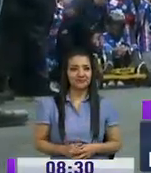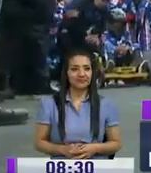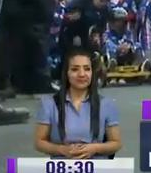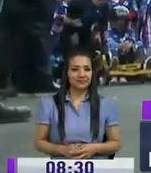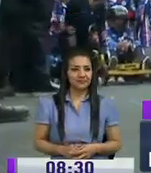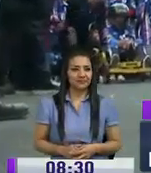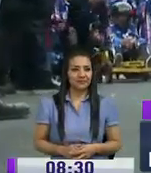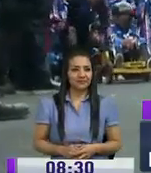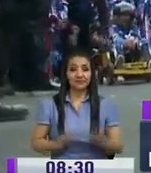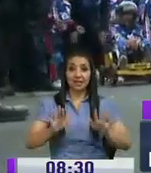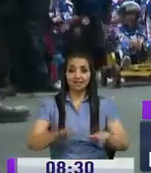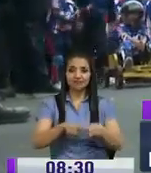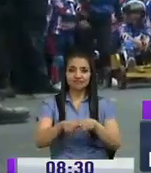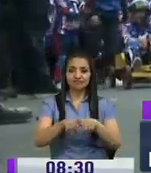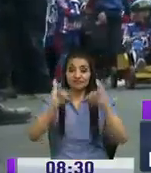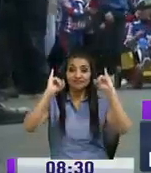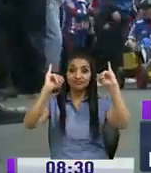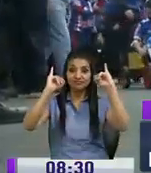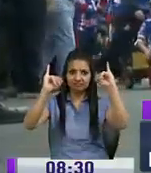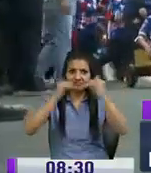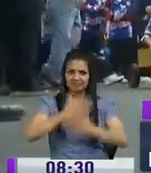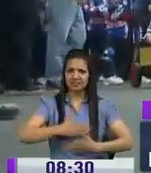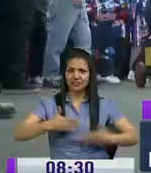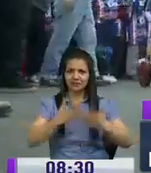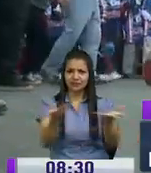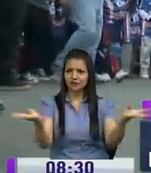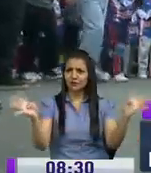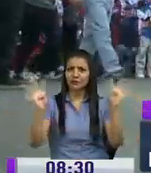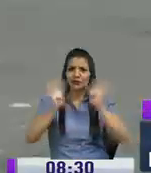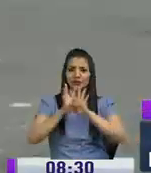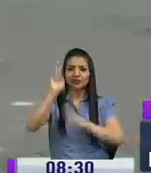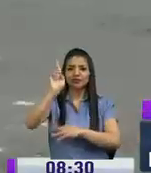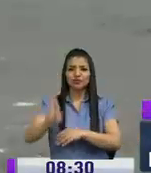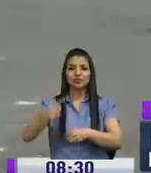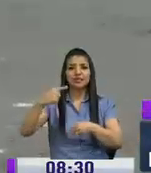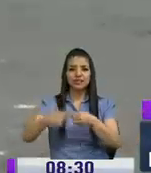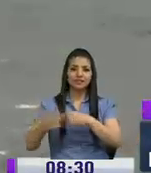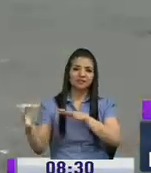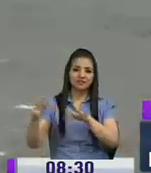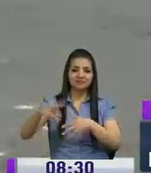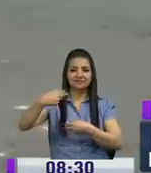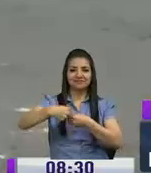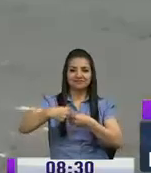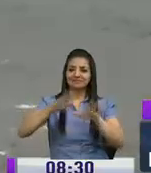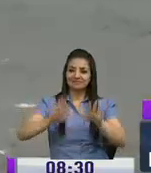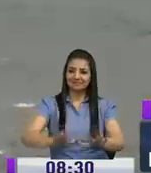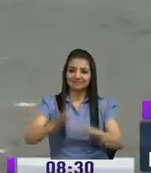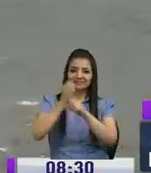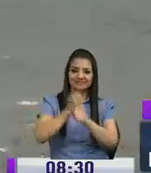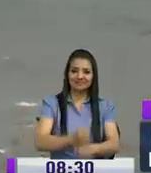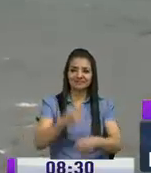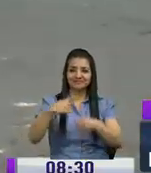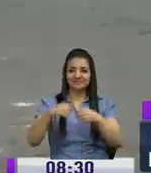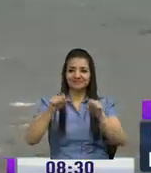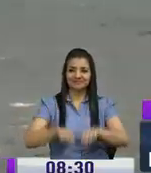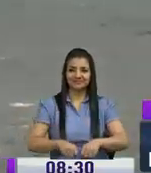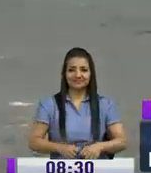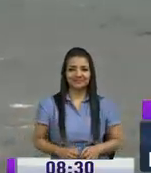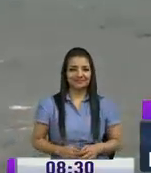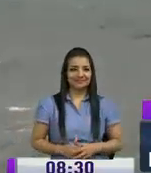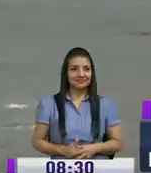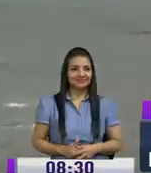De esta divertida competencia pudo disfrutar toda la ciudadanía que se dio cita para conmemorar así la fundación de la capital.